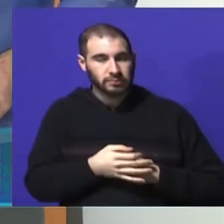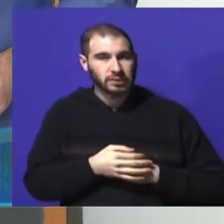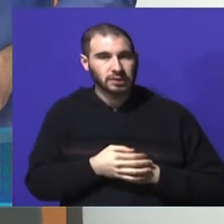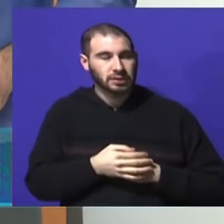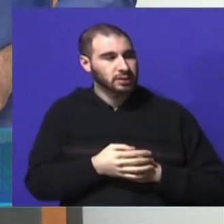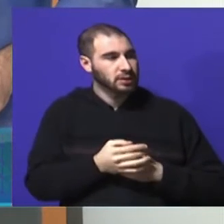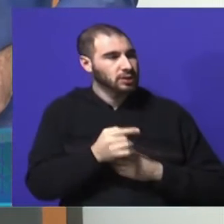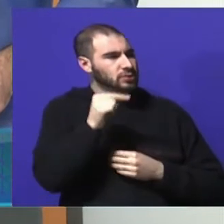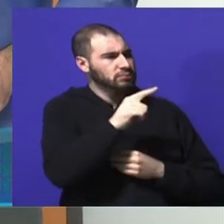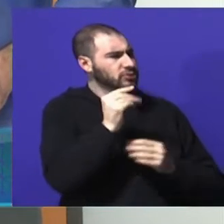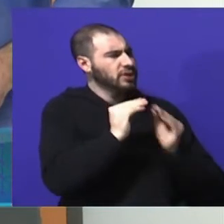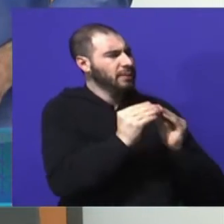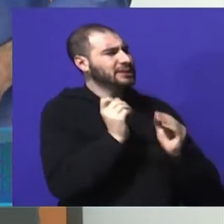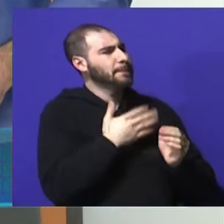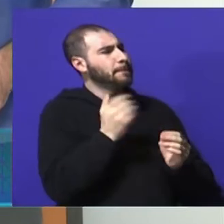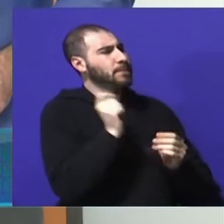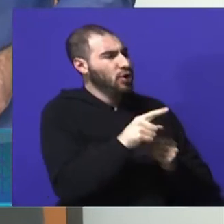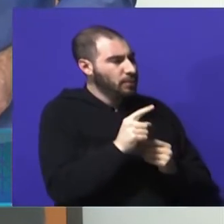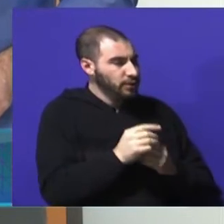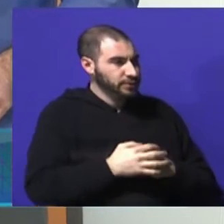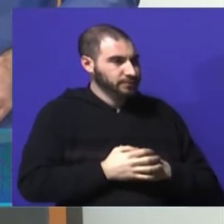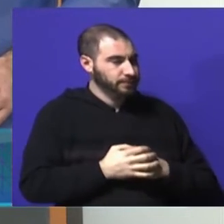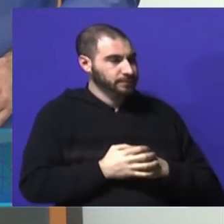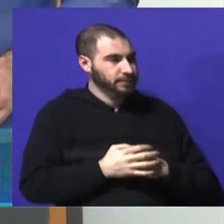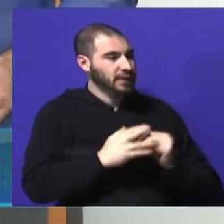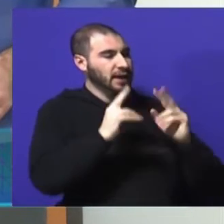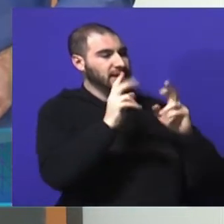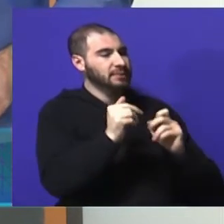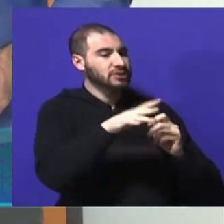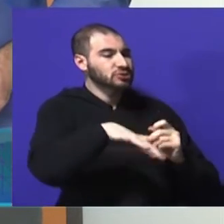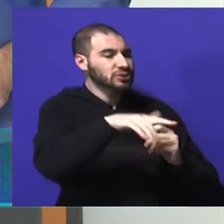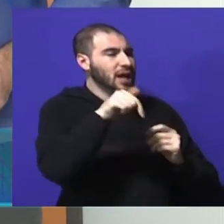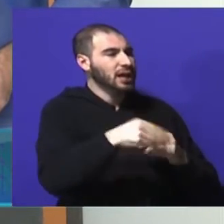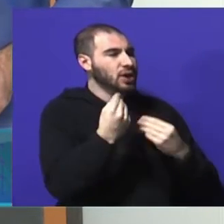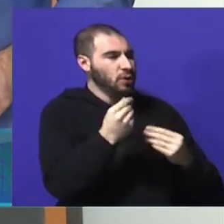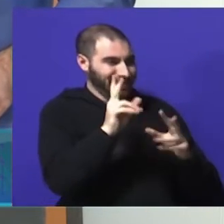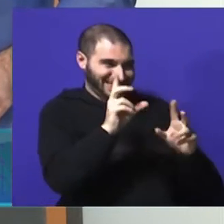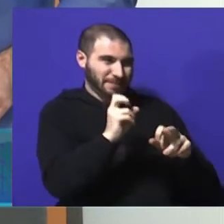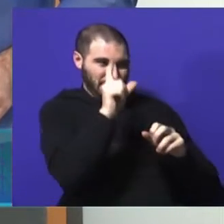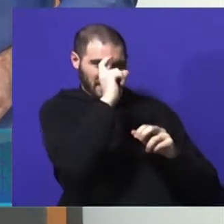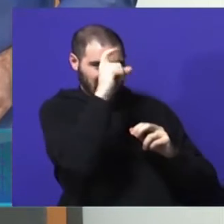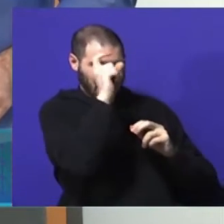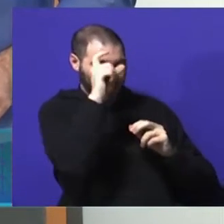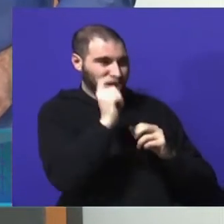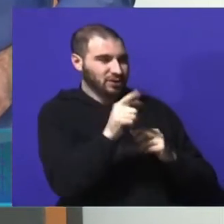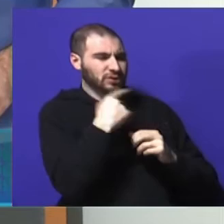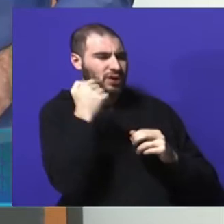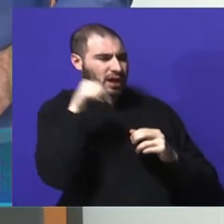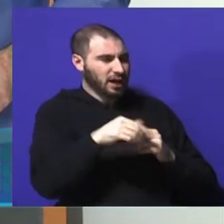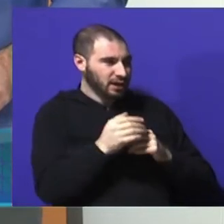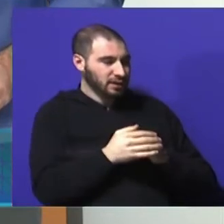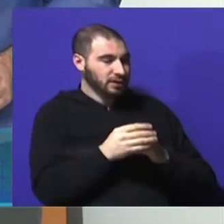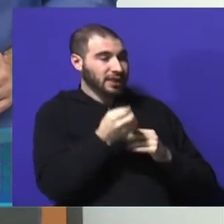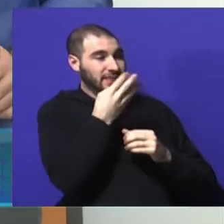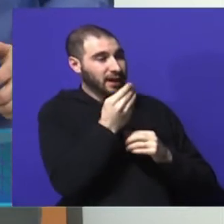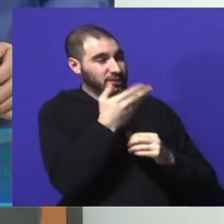gustaría tu análisis sobre el actor de la sociedad en este tema de minería, ¿no? Nosotros pasábamos muchas